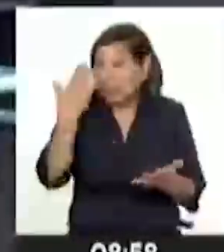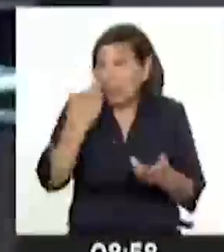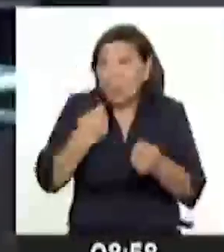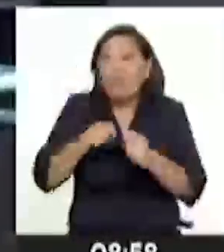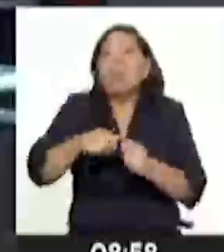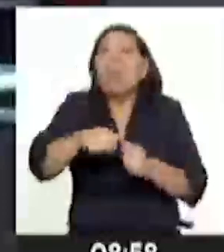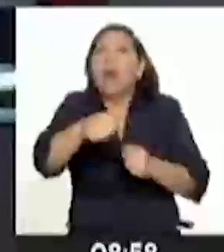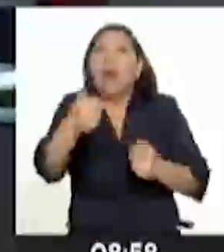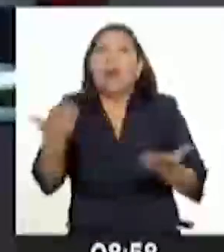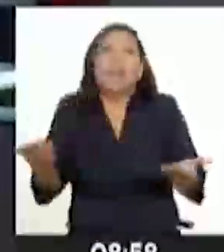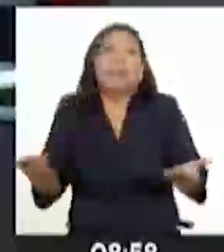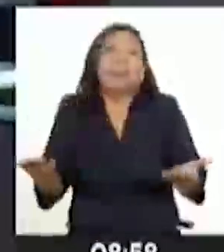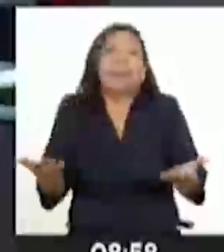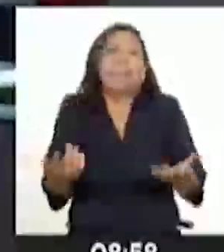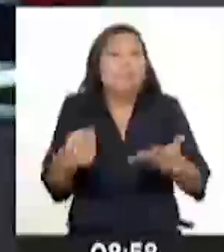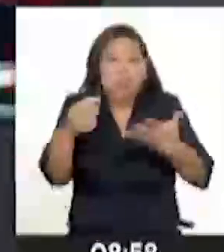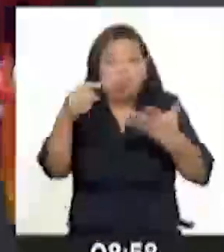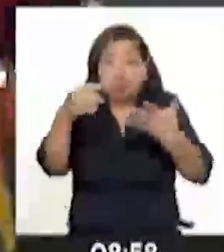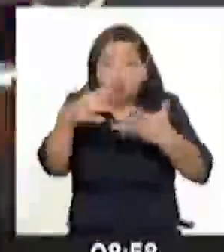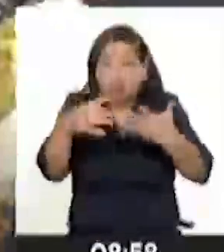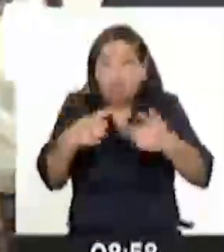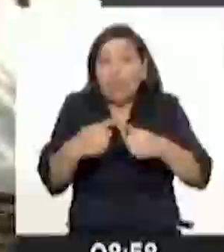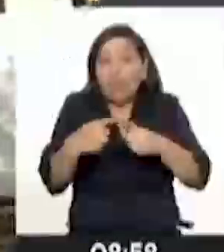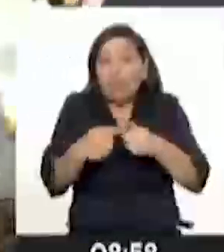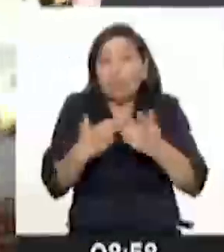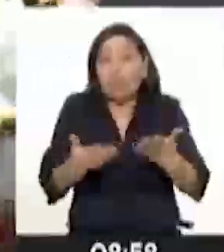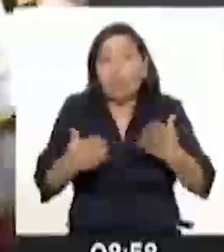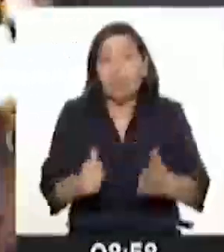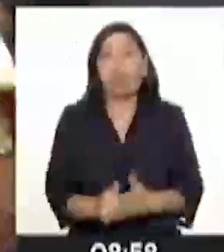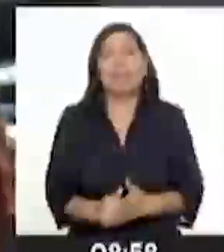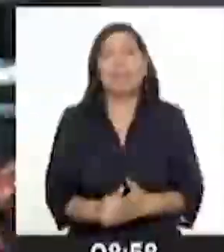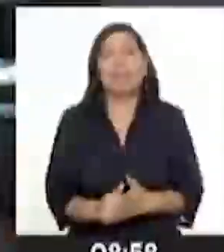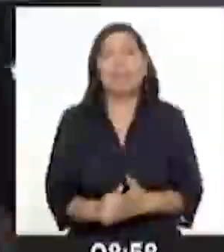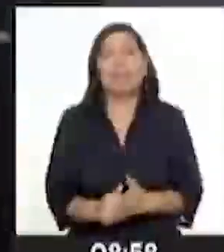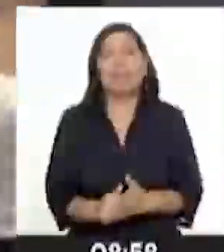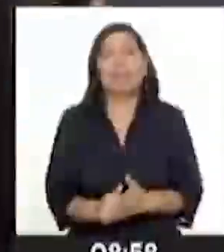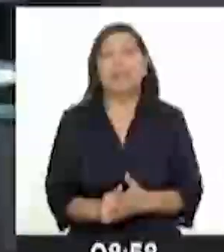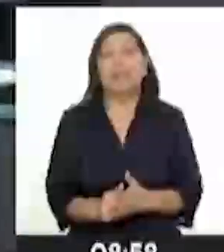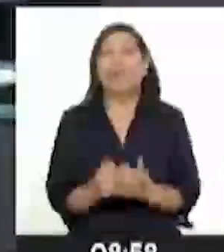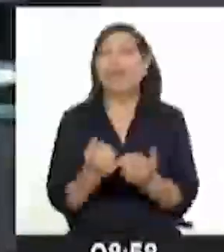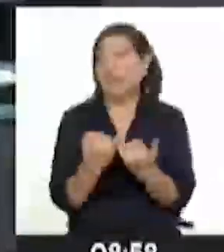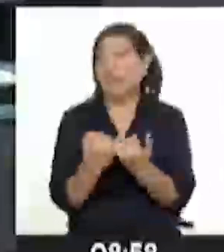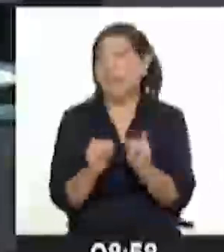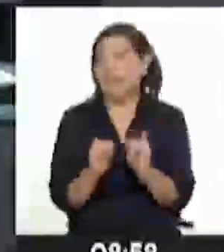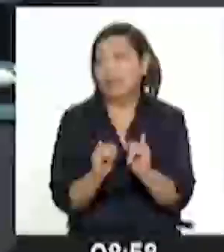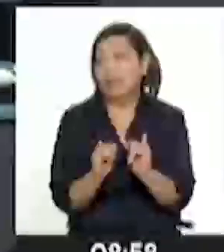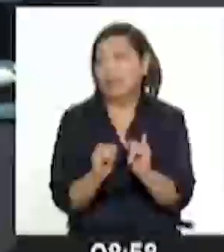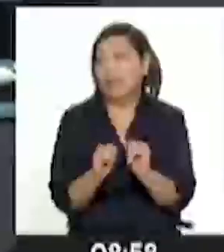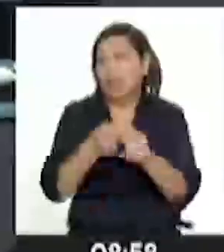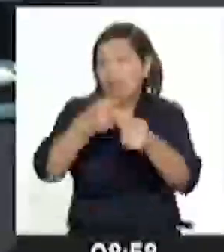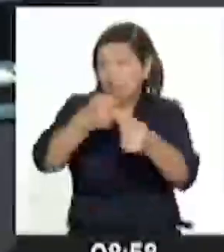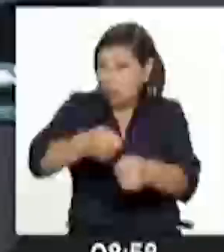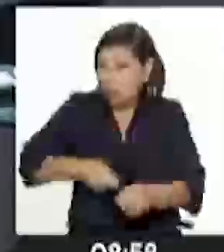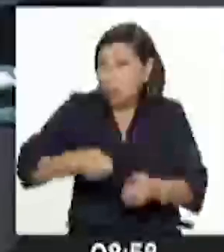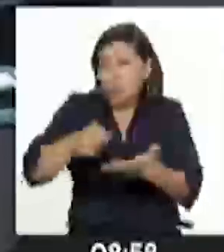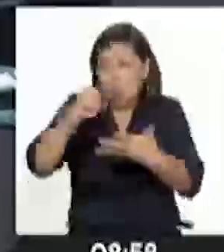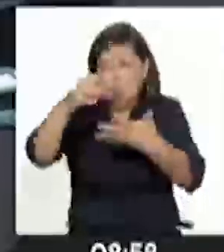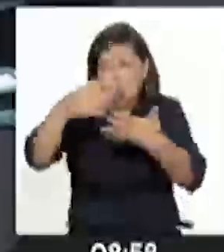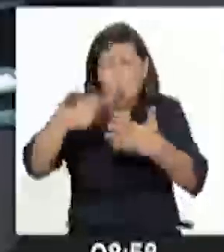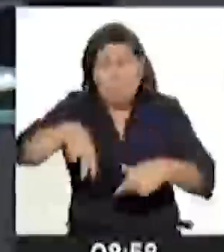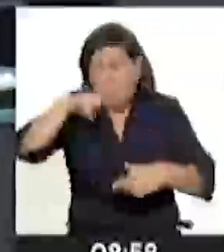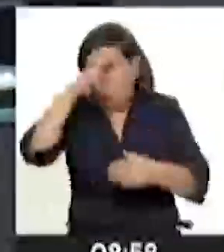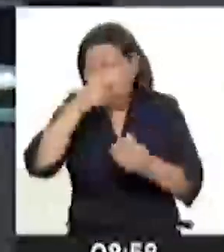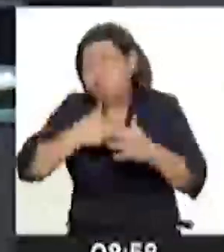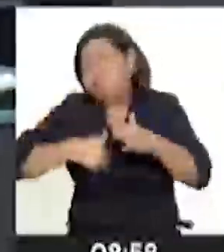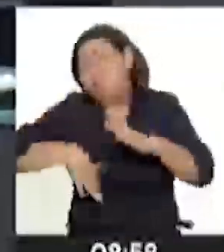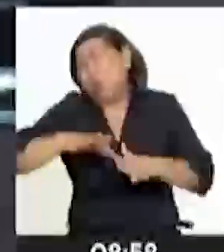exportamos a varios países. Entonces, como ves, hay diversos sectores independientes del sector agro que pueden tener ese potencial,